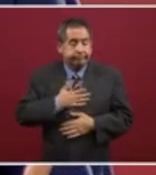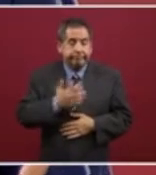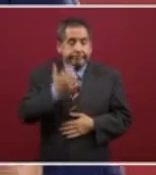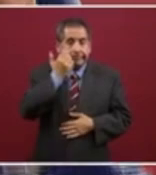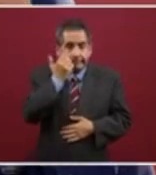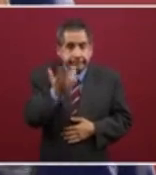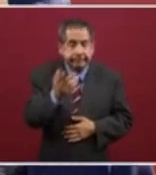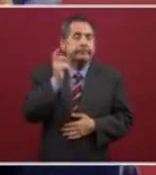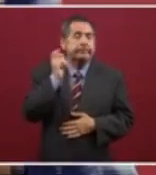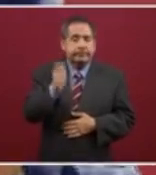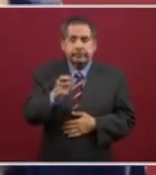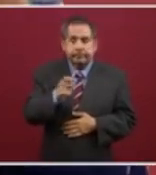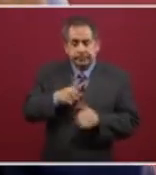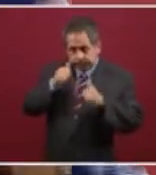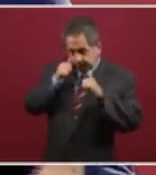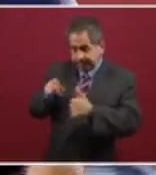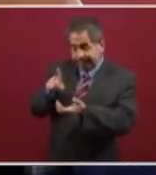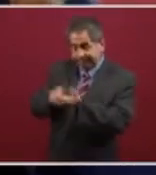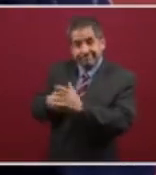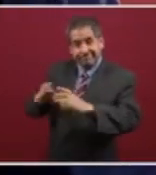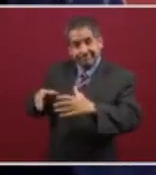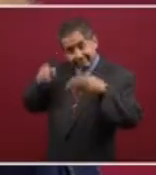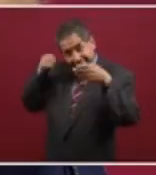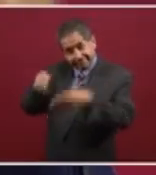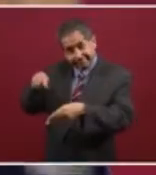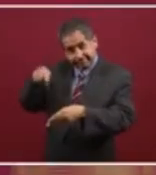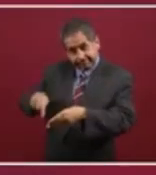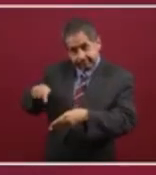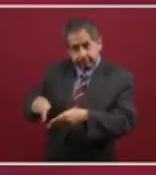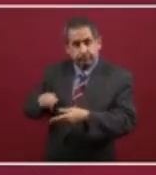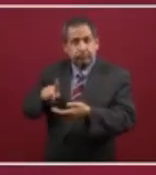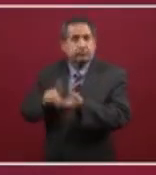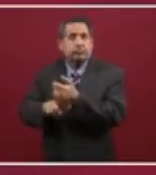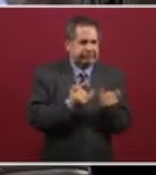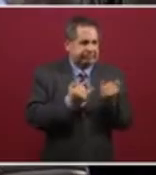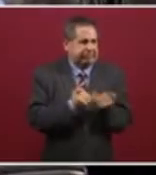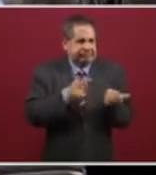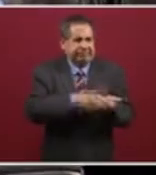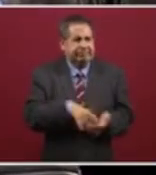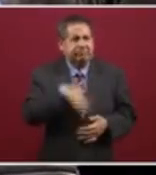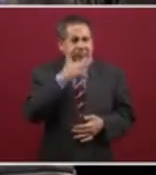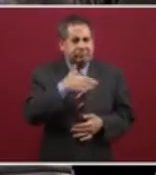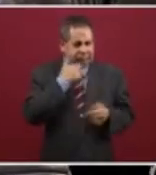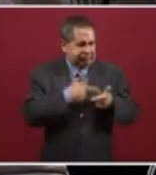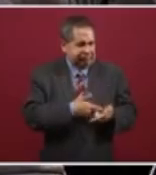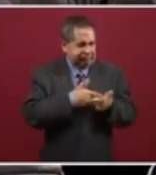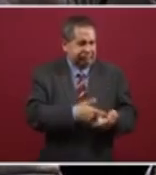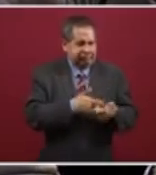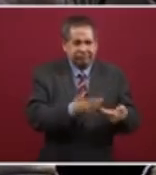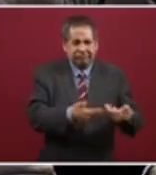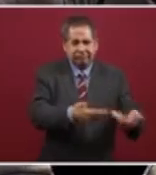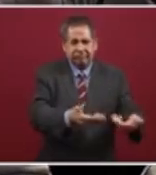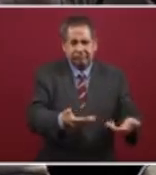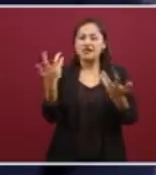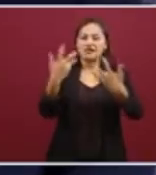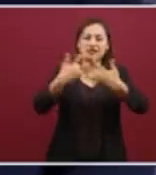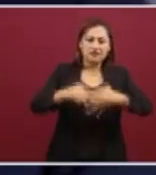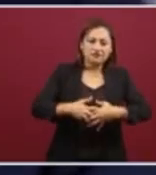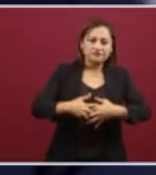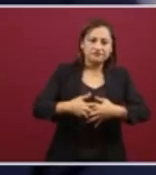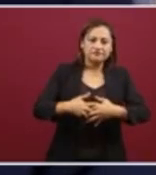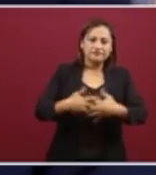del diálogo entre méxico y eeuu en el tema de los aranceles aunque lamentó que se mezcle el tema migratorio con el comercial